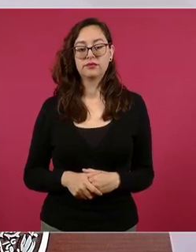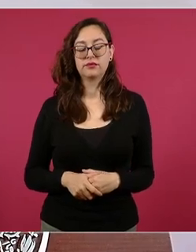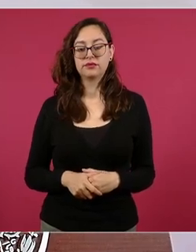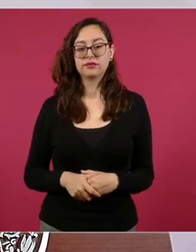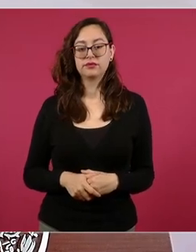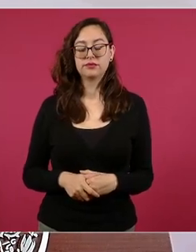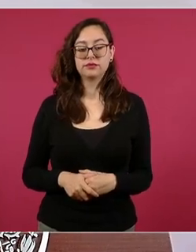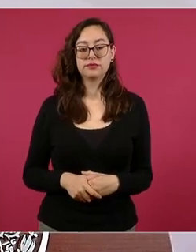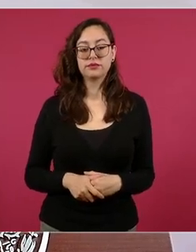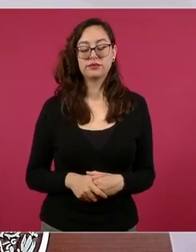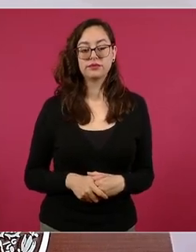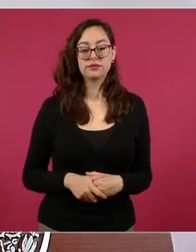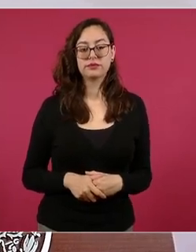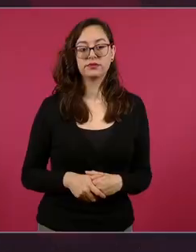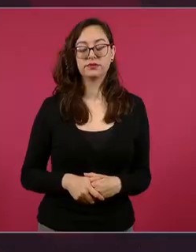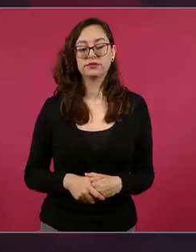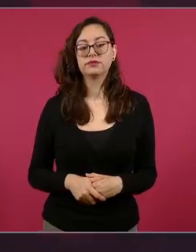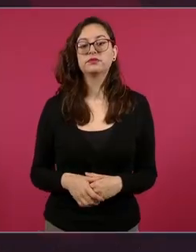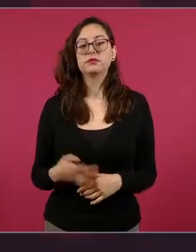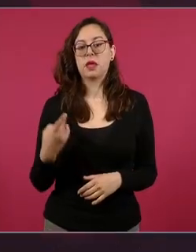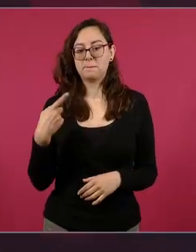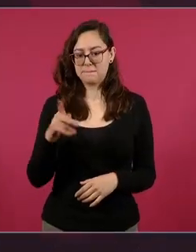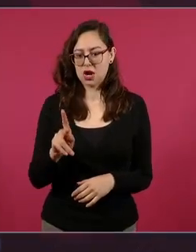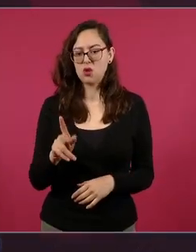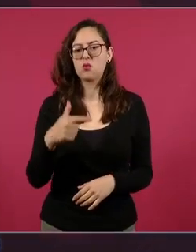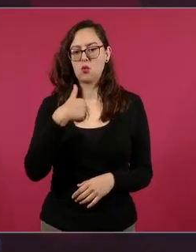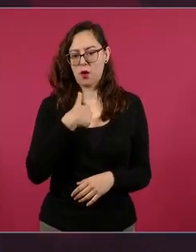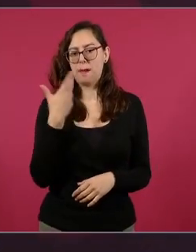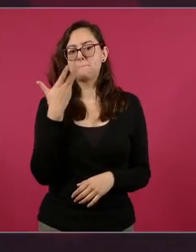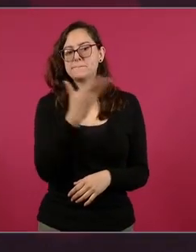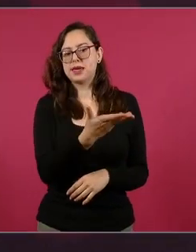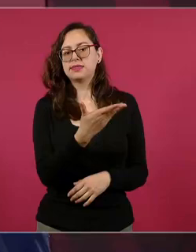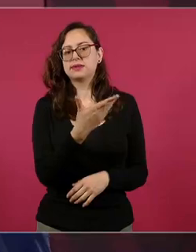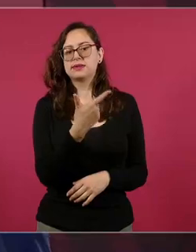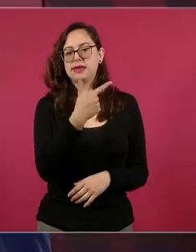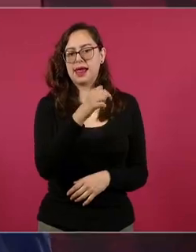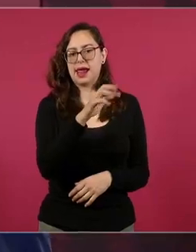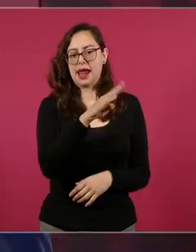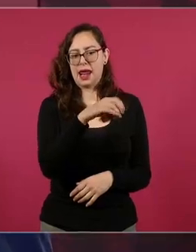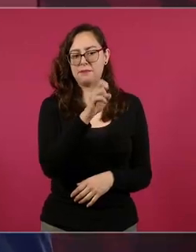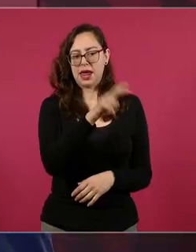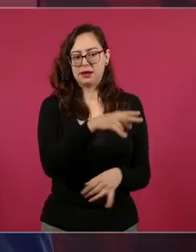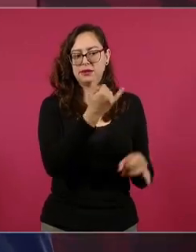pero antes vamos a pedirle a Germán que nos informe sobre lo de la presa.